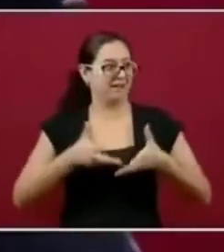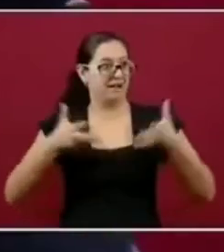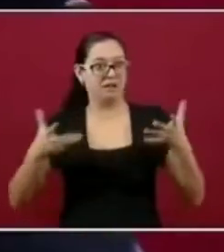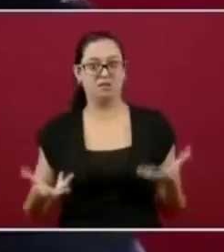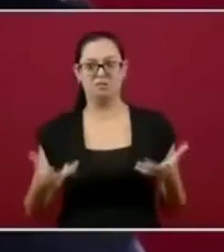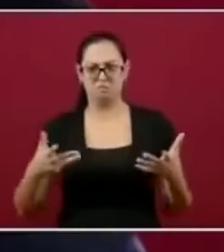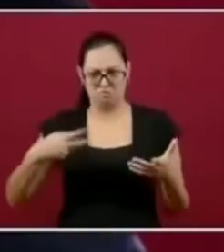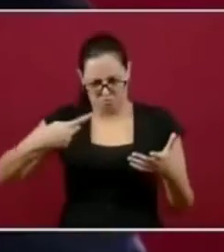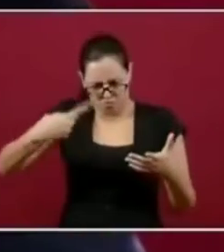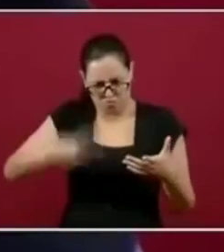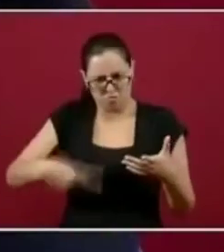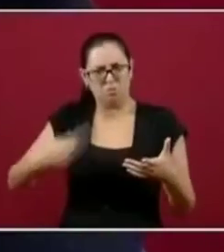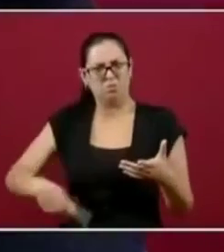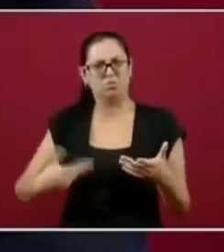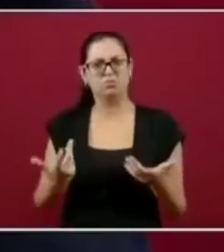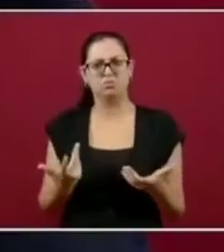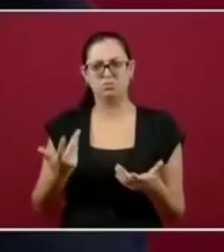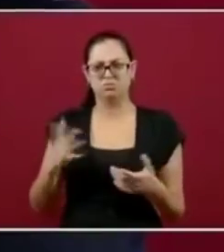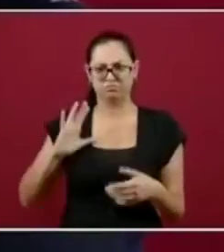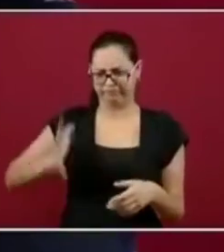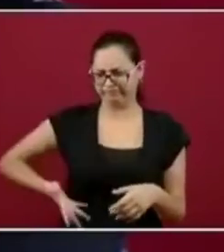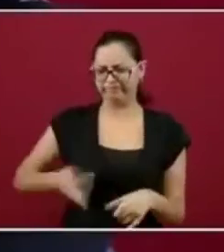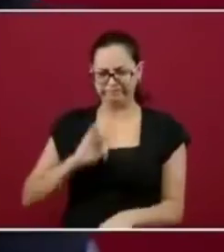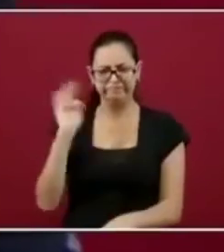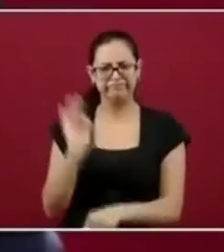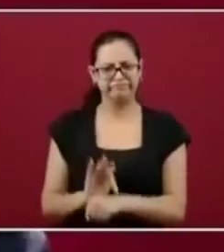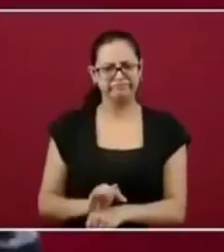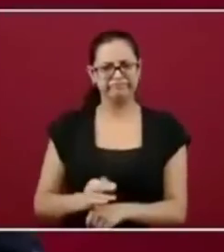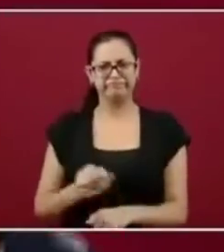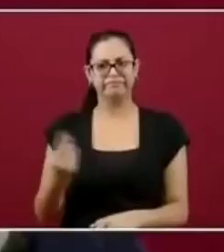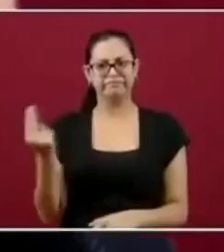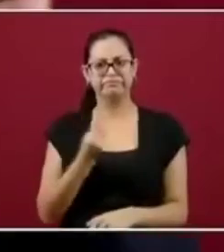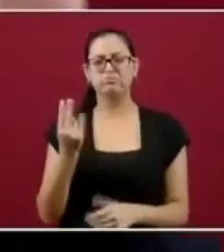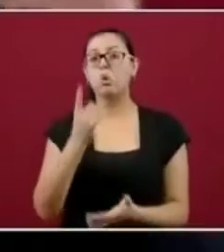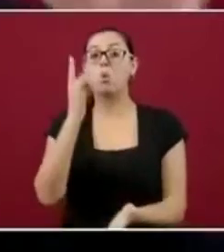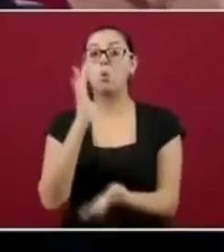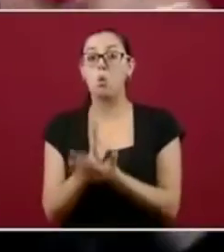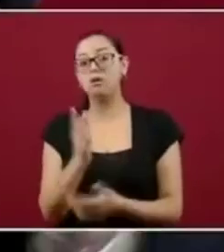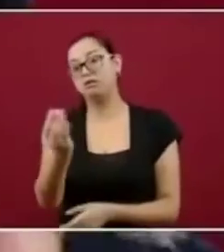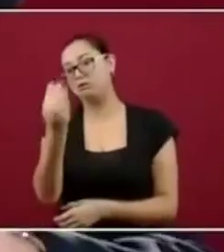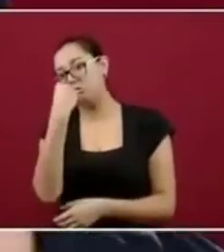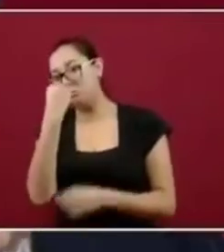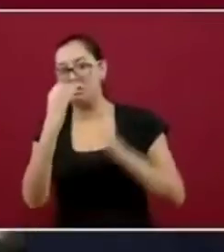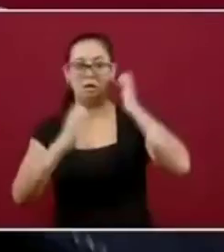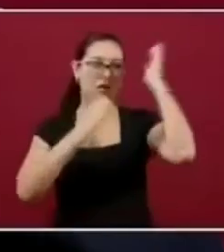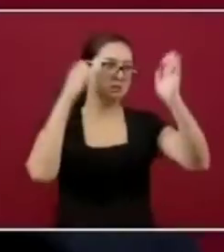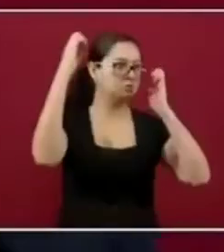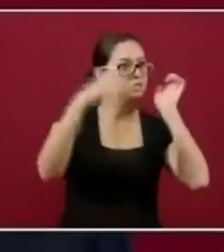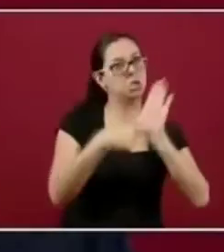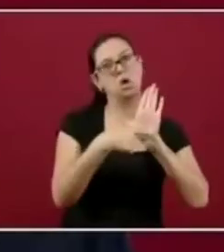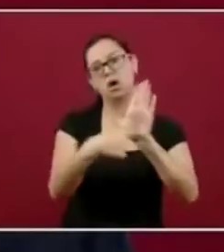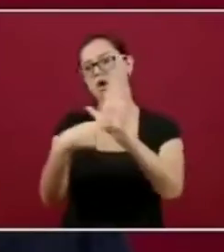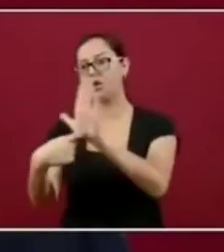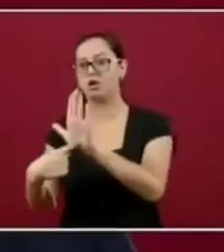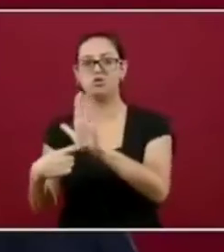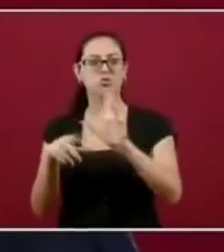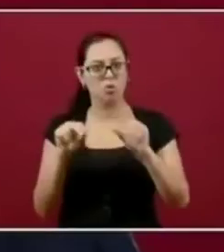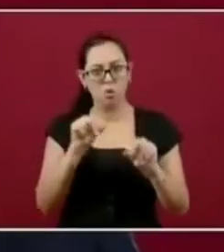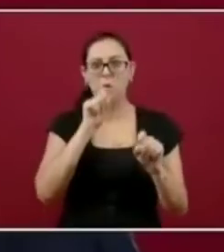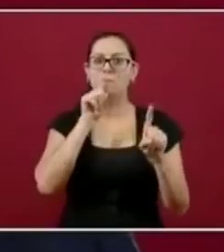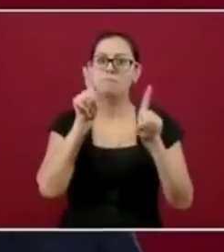defender. Y no me estoy refiriendo nada más a las actividades de gastronomía o de exposiciones, sino a la